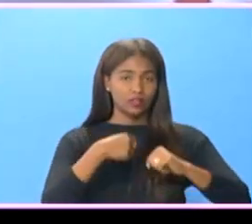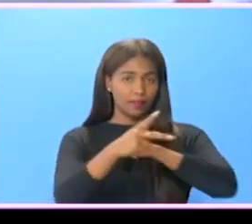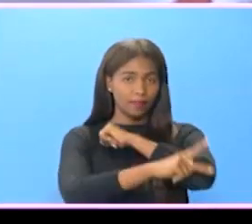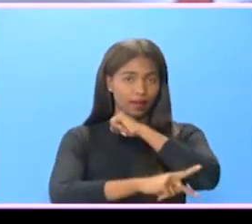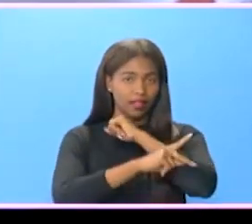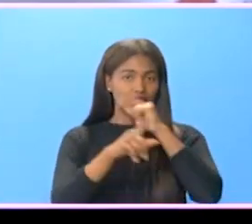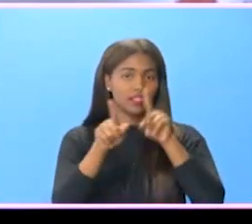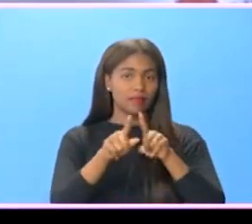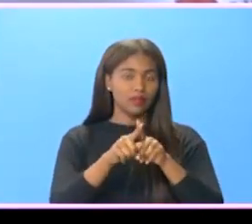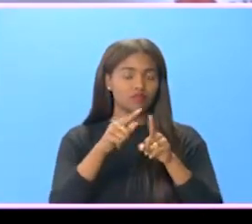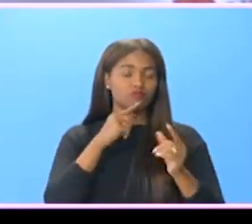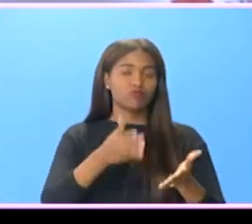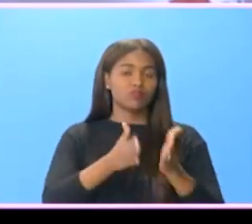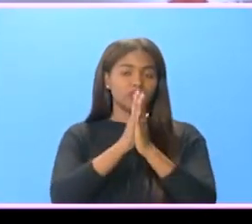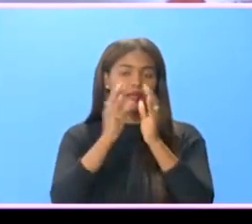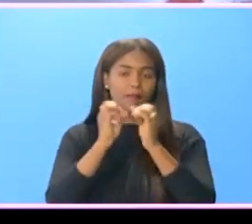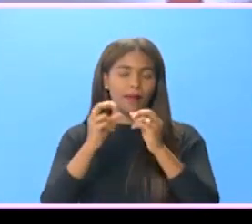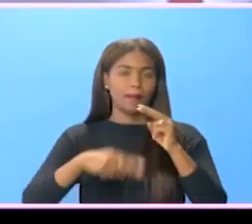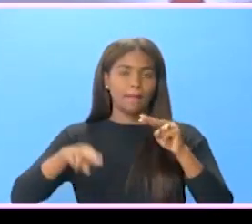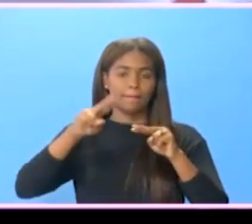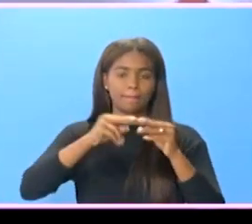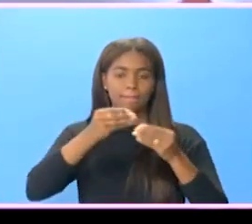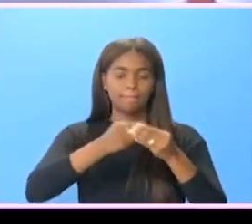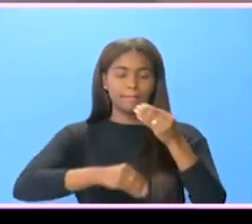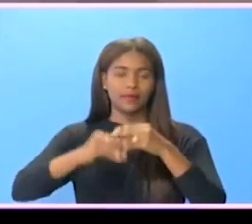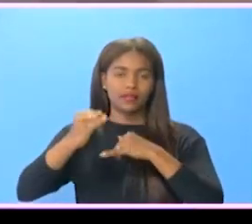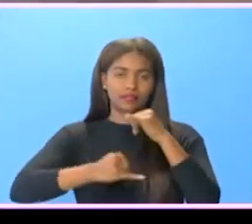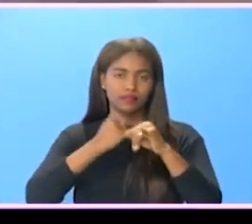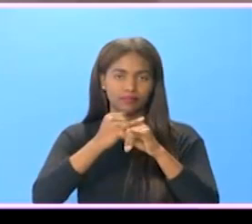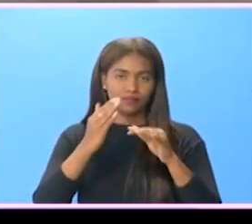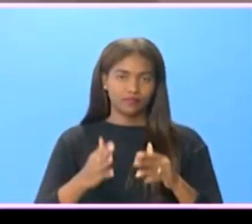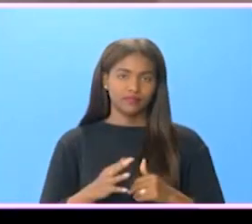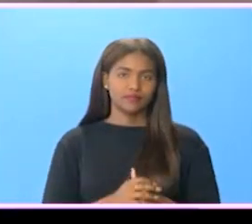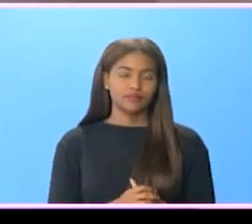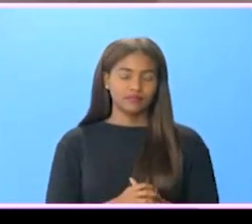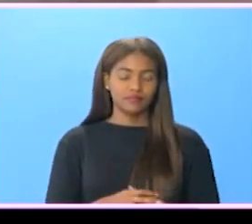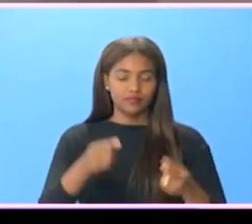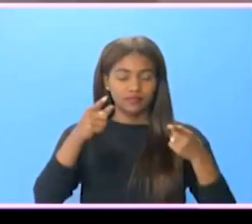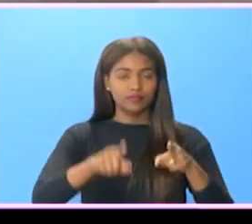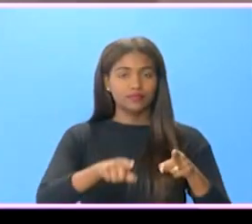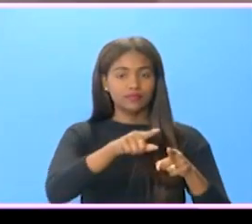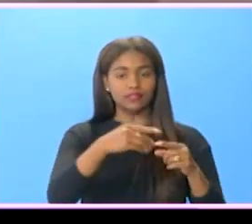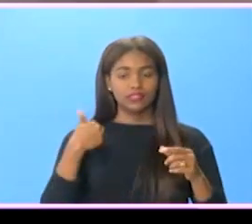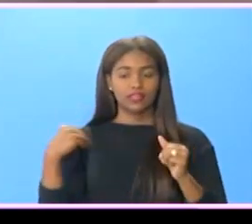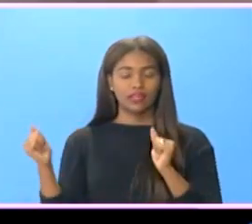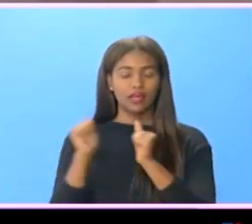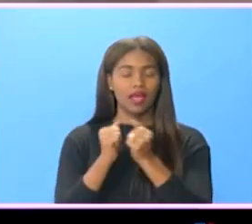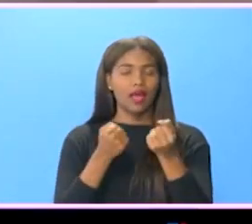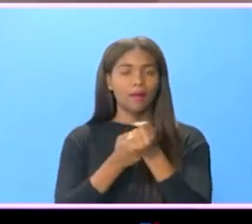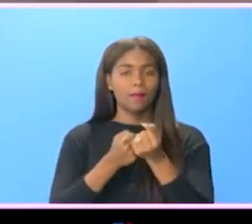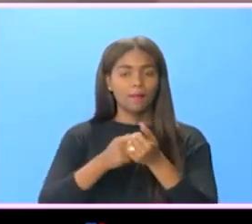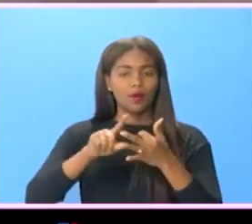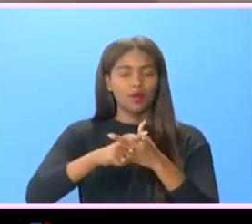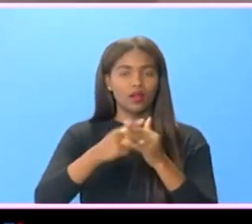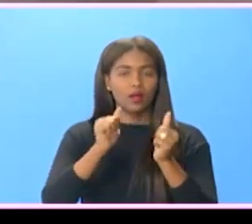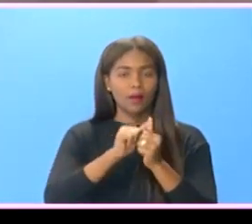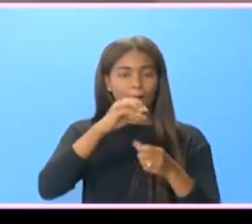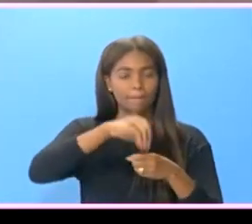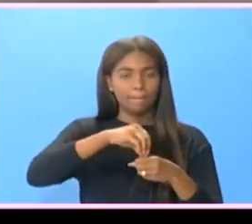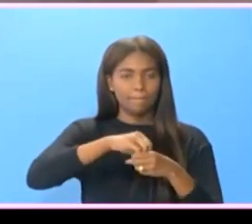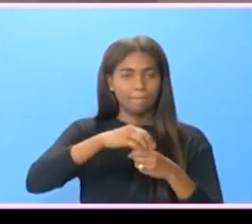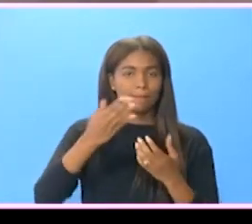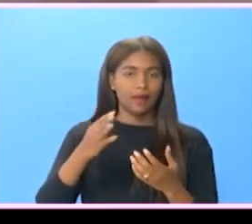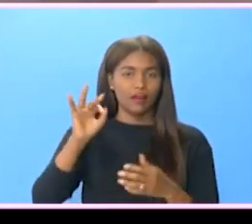son altamente demandados por los mercados internacionales. El evento contó con el apoyo de Inicia y el Banco La Faes,